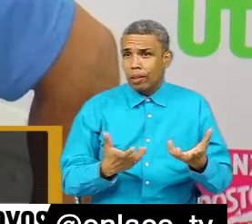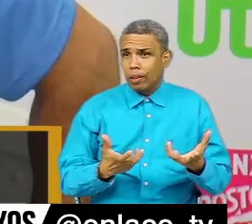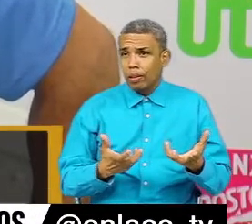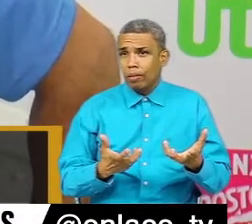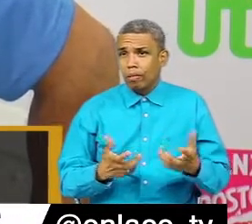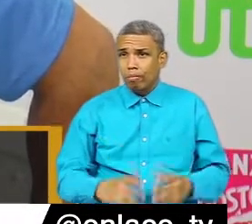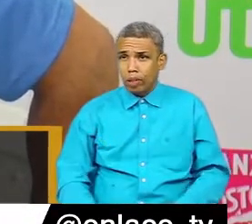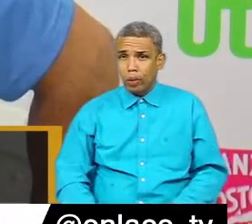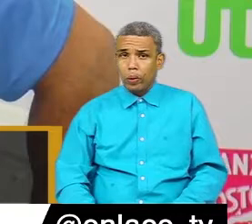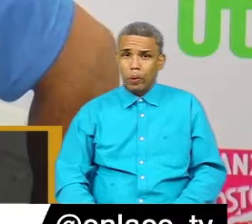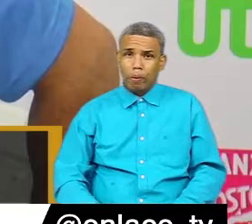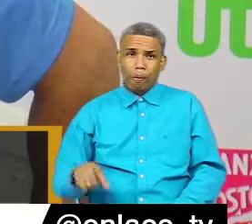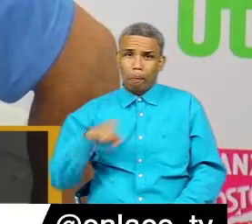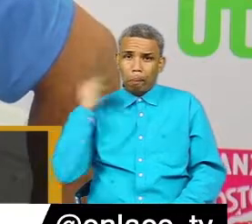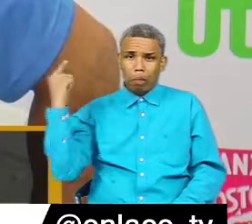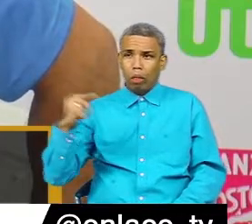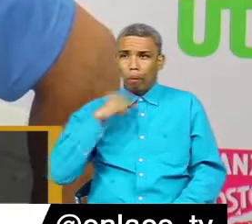superar a un equipo